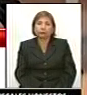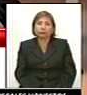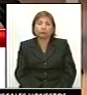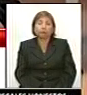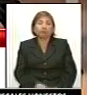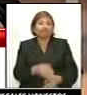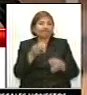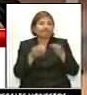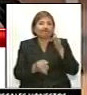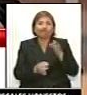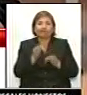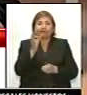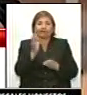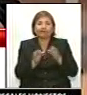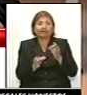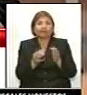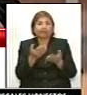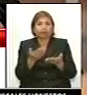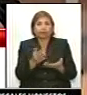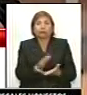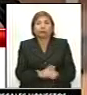es